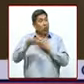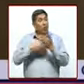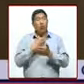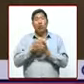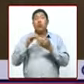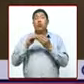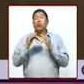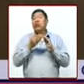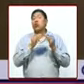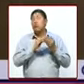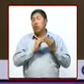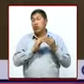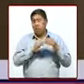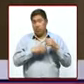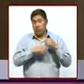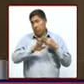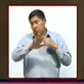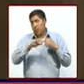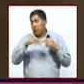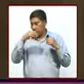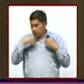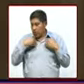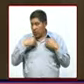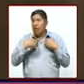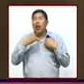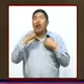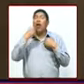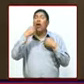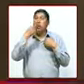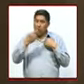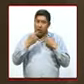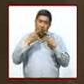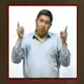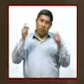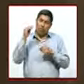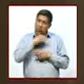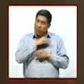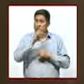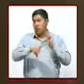unidades militares, claro que tenía que realmente decir una mentira al pueblo.